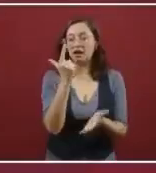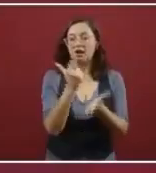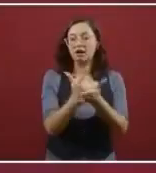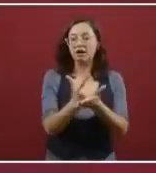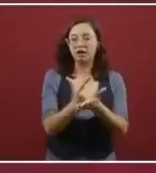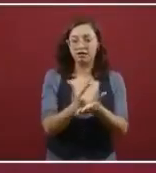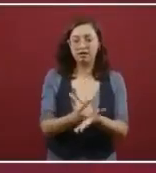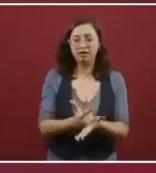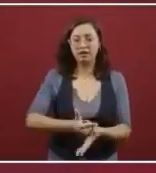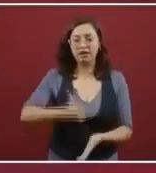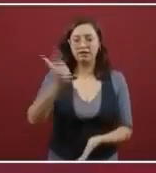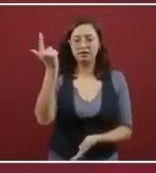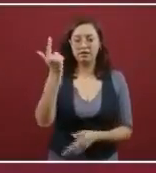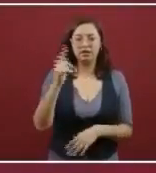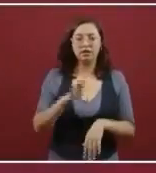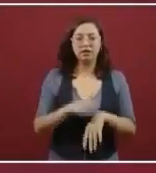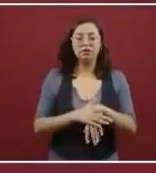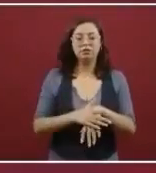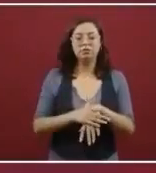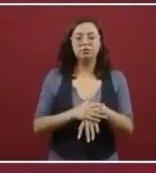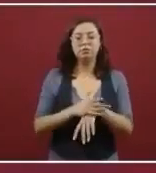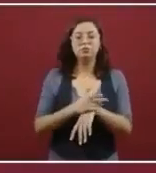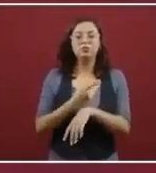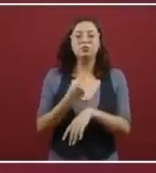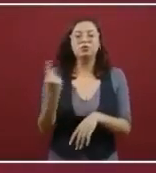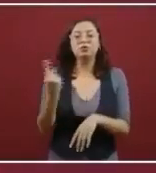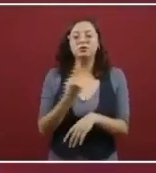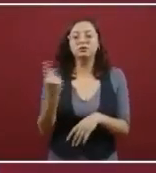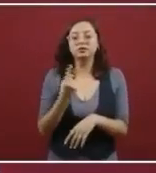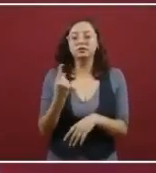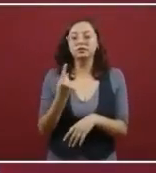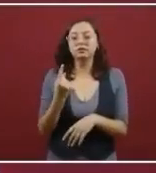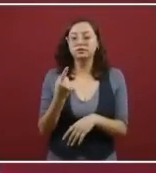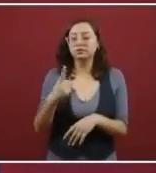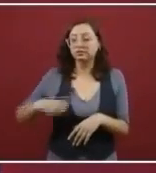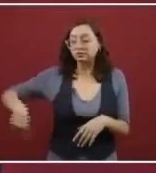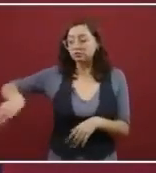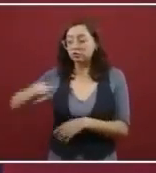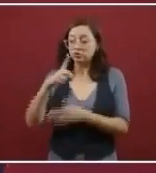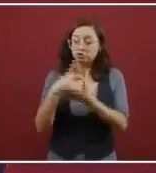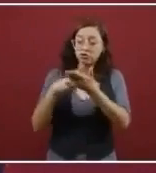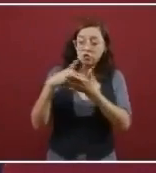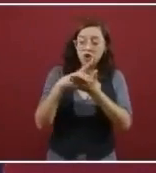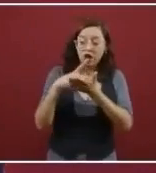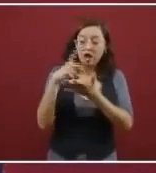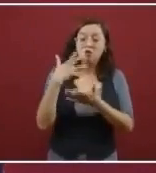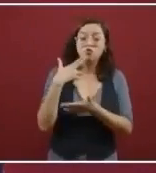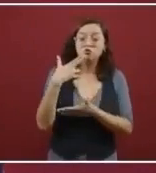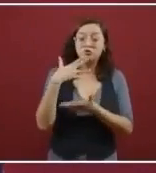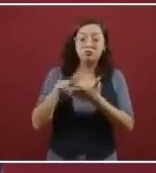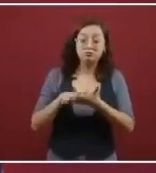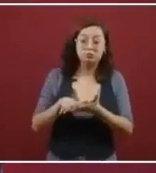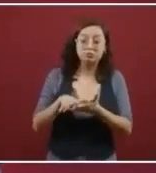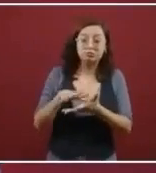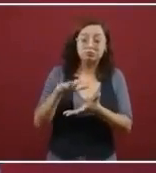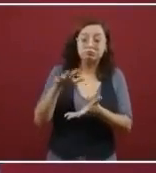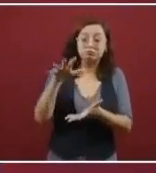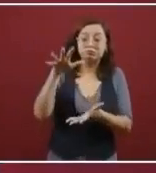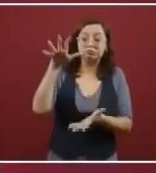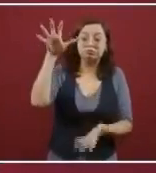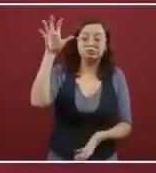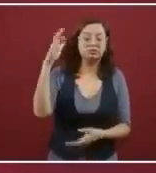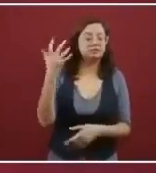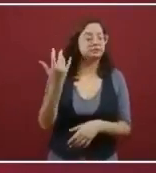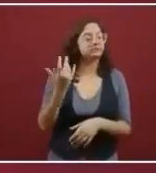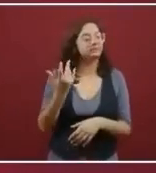grave, porque en la medida de que siga creciendo el consumo va a ser muy difícil, se